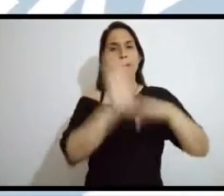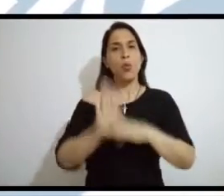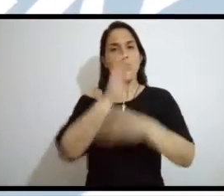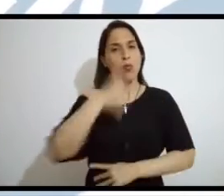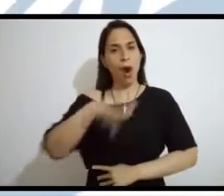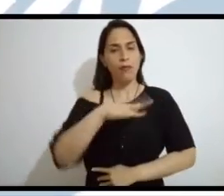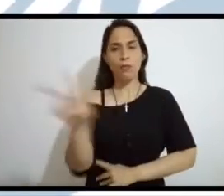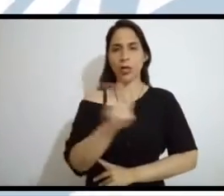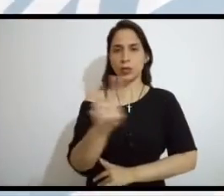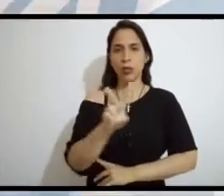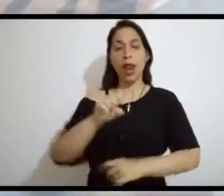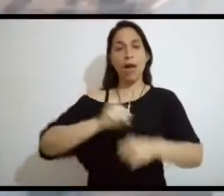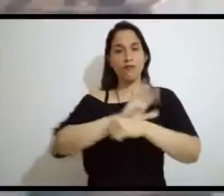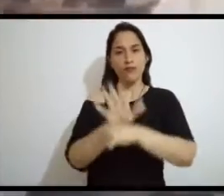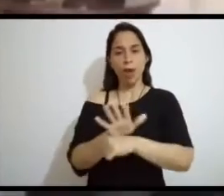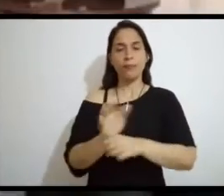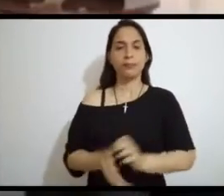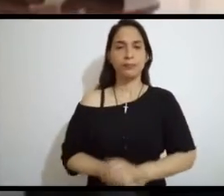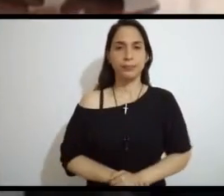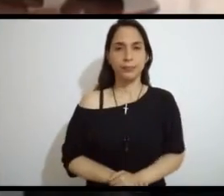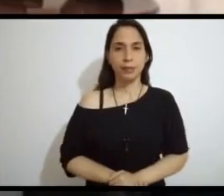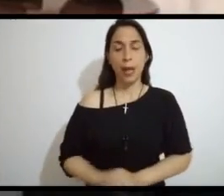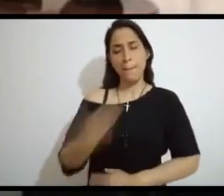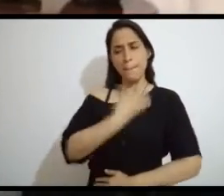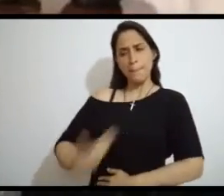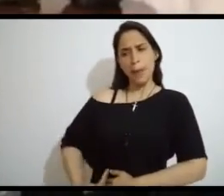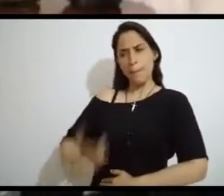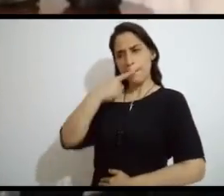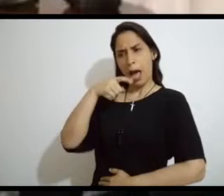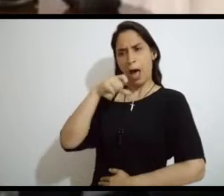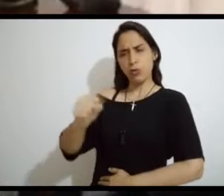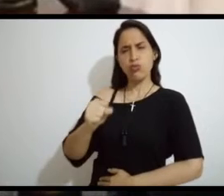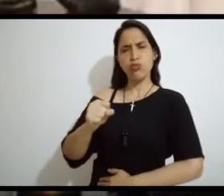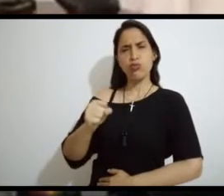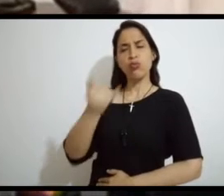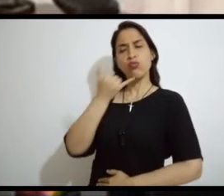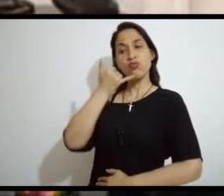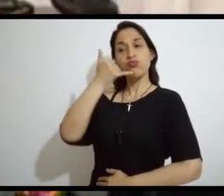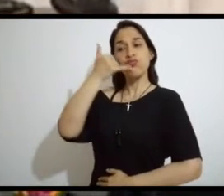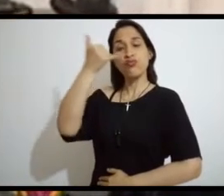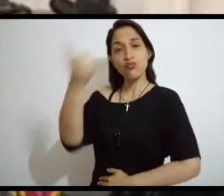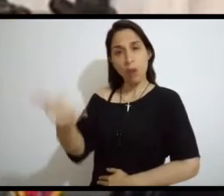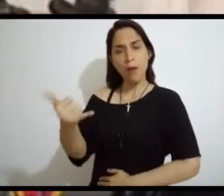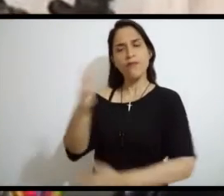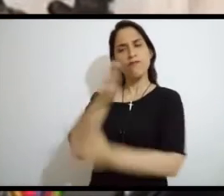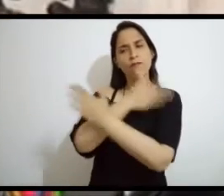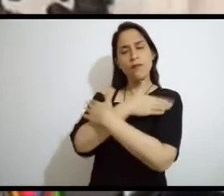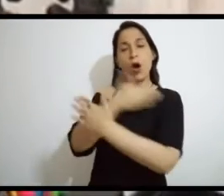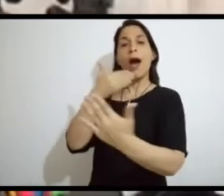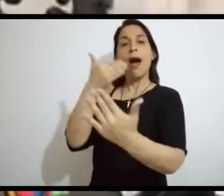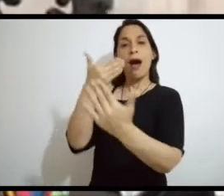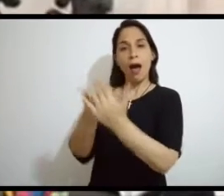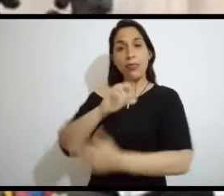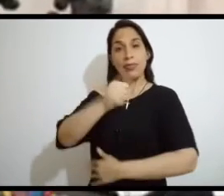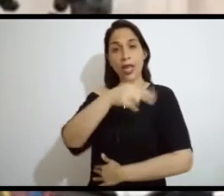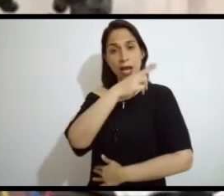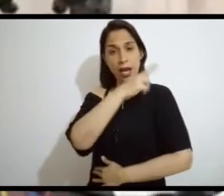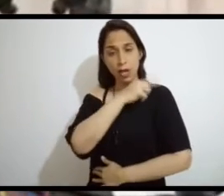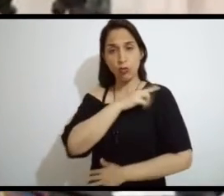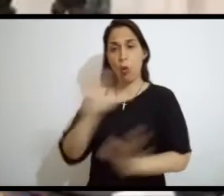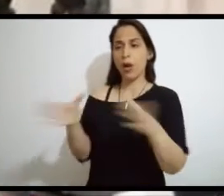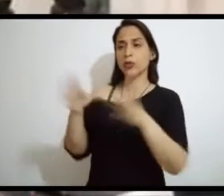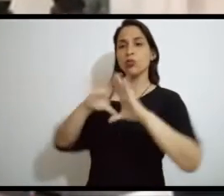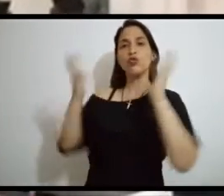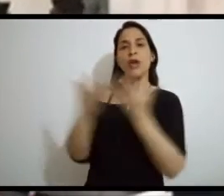al pueblo del COVID-19. El presidente Nicolás Maduro, mediante una llamada telefónica, felicitó y agradeció al director de la